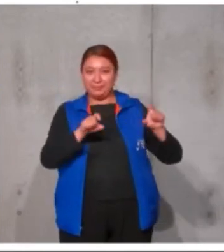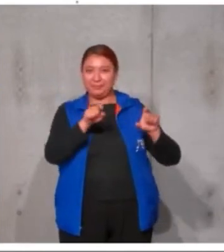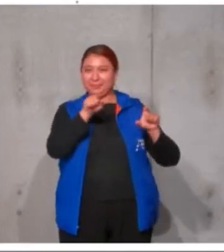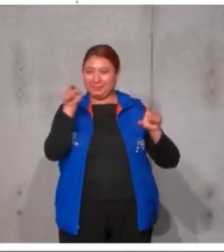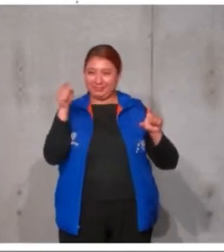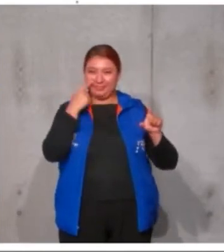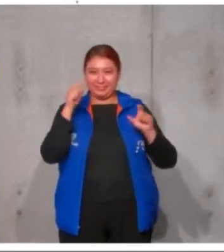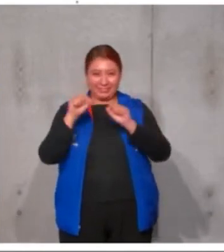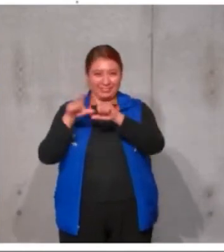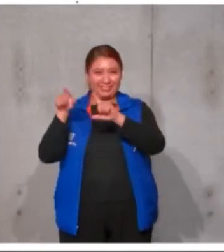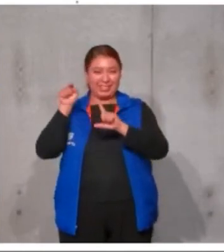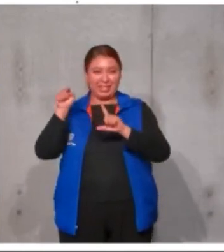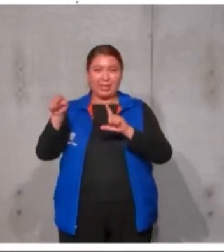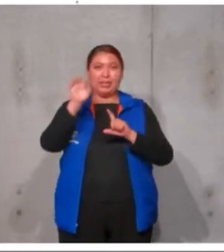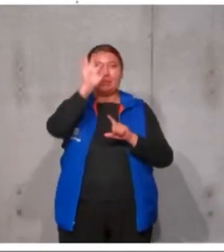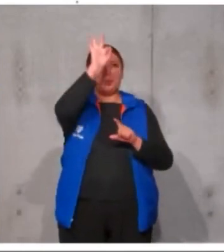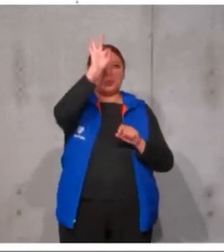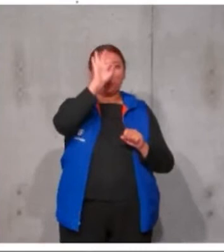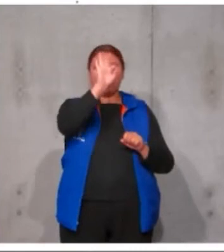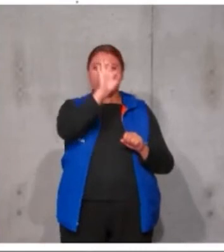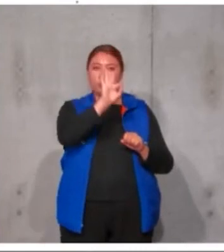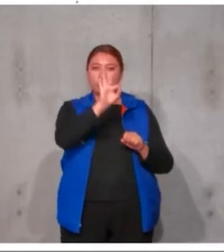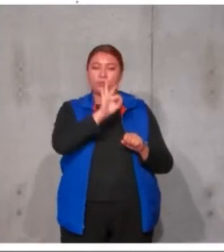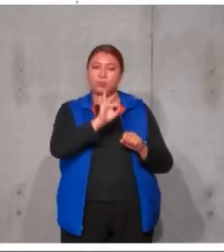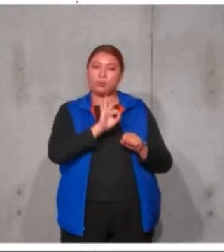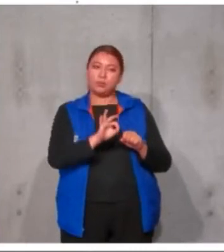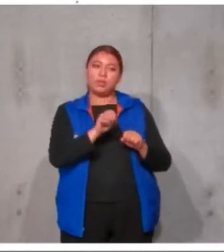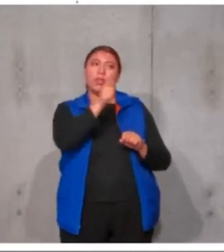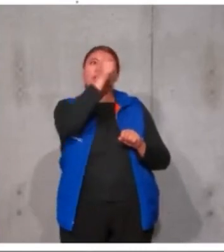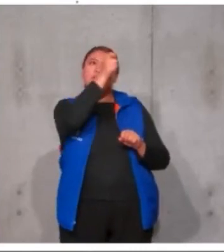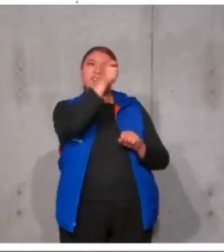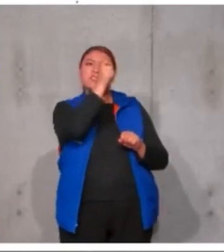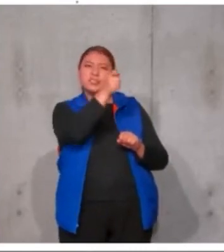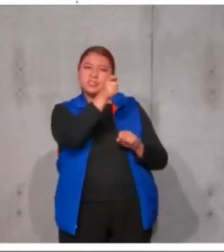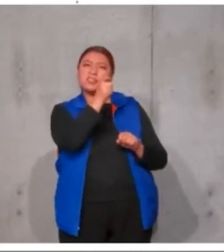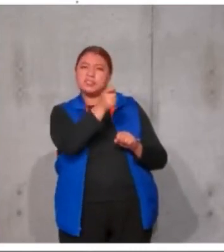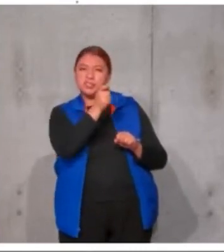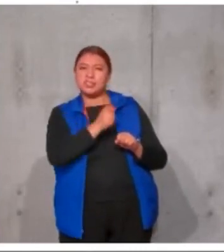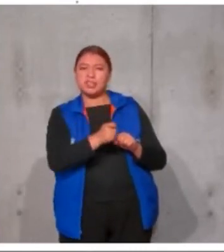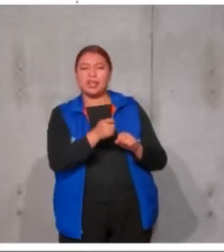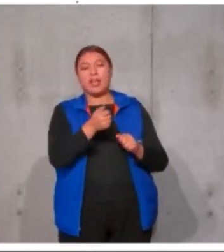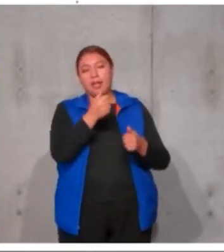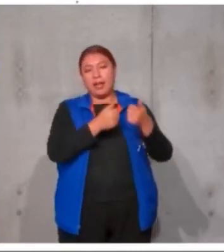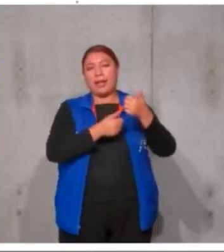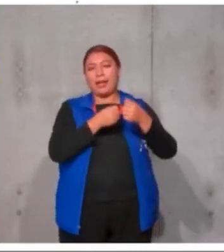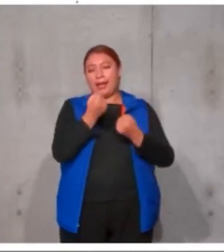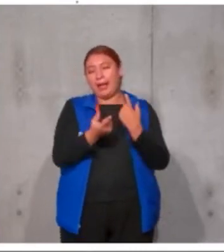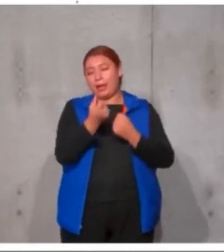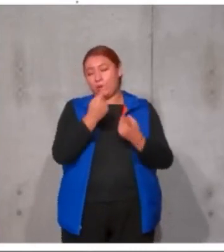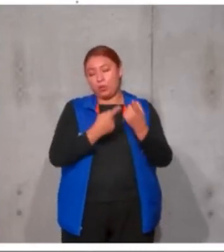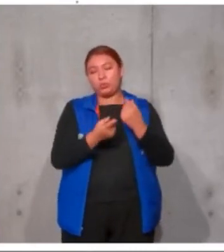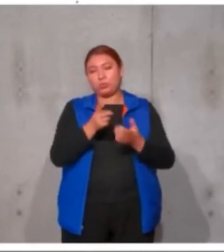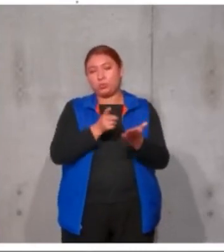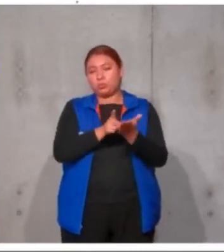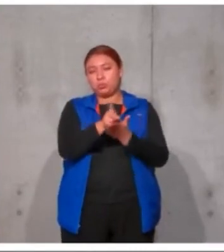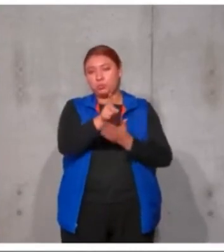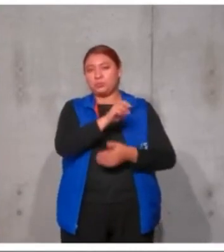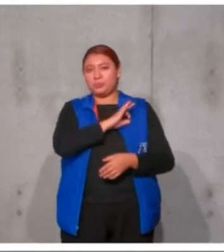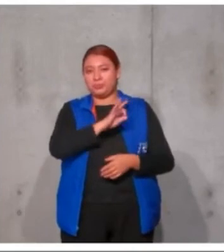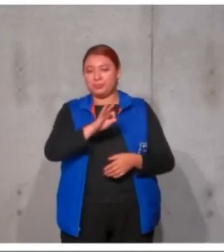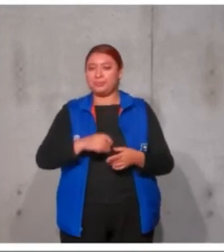claves, ¿no? De cuáles son esos puntitos que representa cada criterio. Siguiente, por